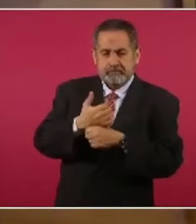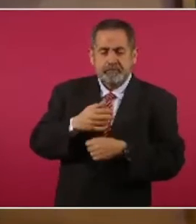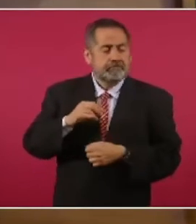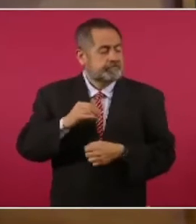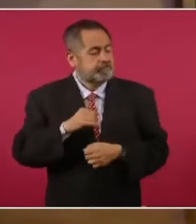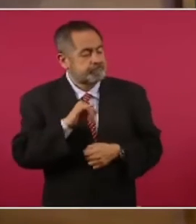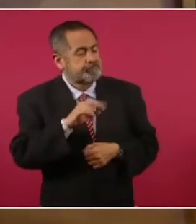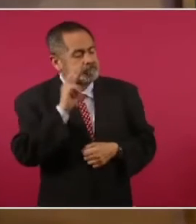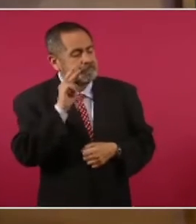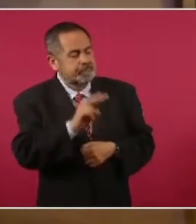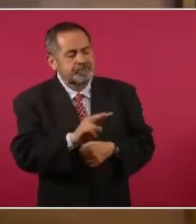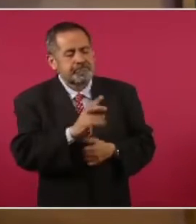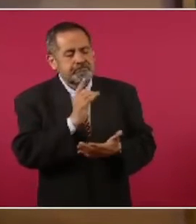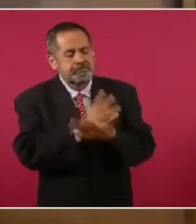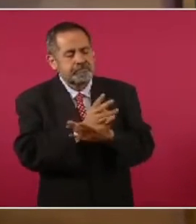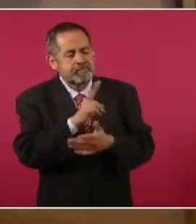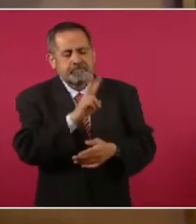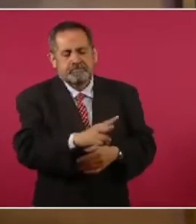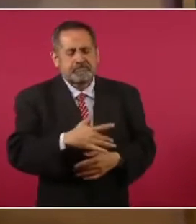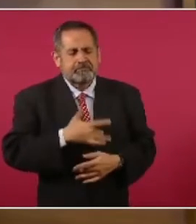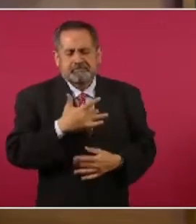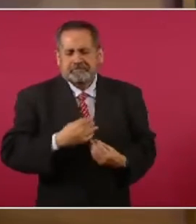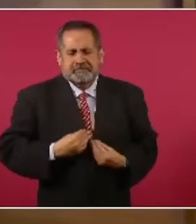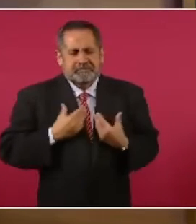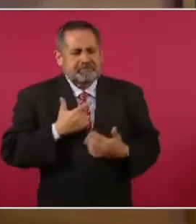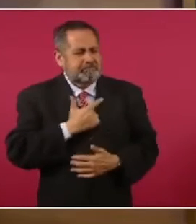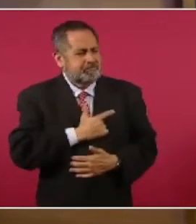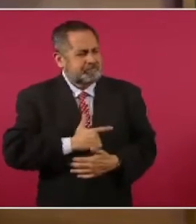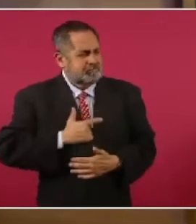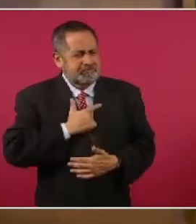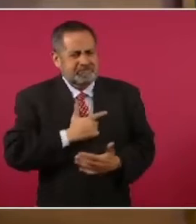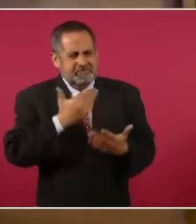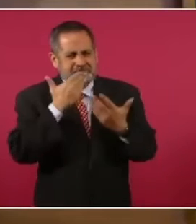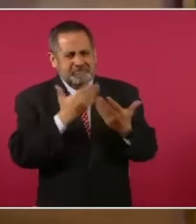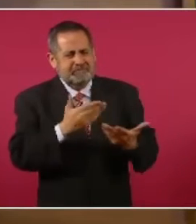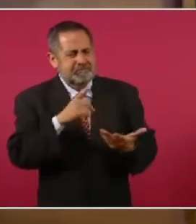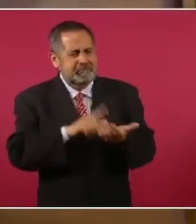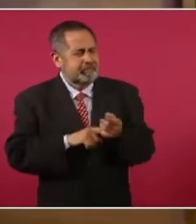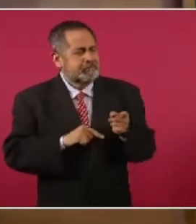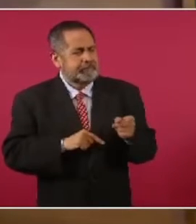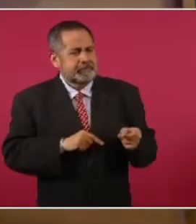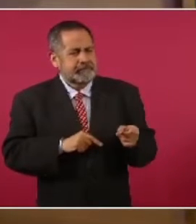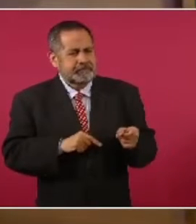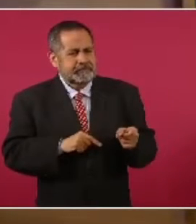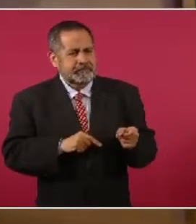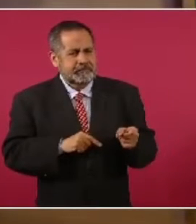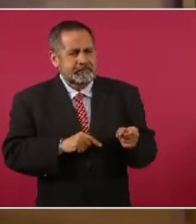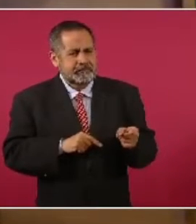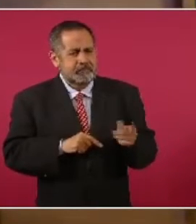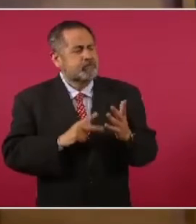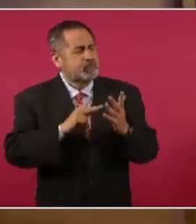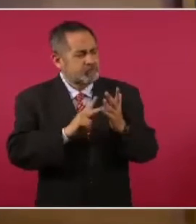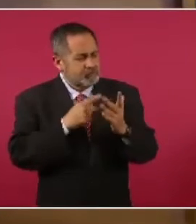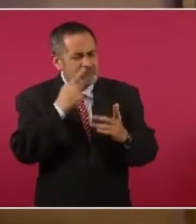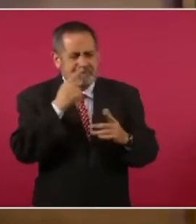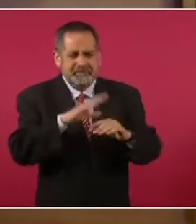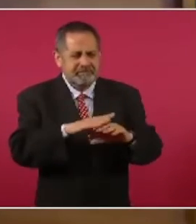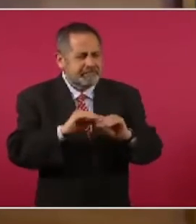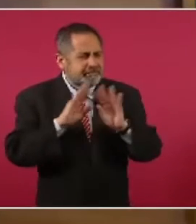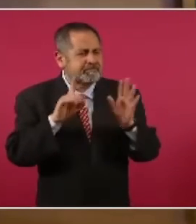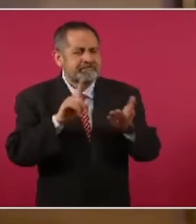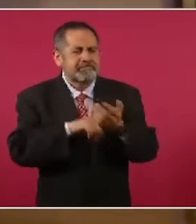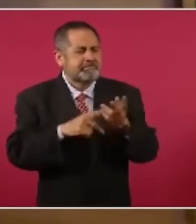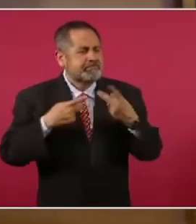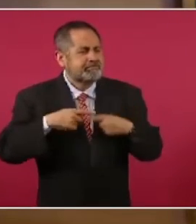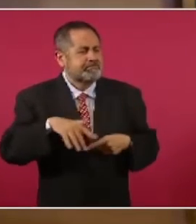noté y me dio mucho gusto porque vuelve a quedar de manifiesto que el pueblo